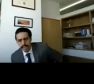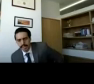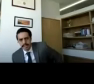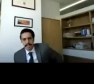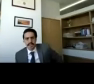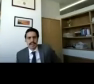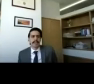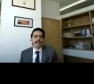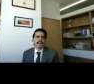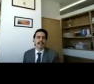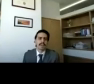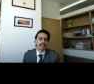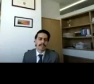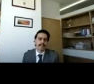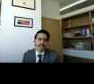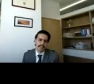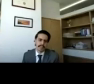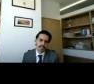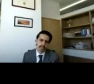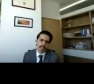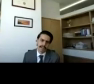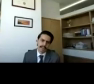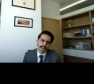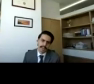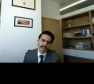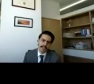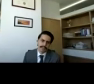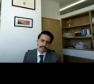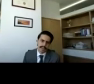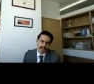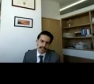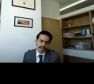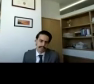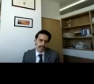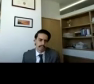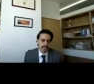que ustedes tengan algún acercamiento por parte de